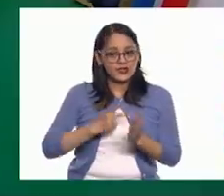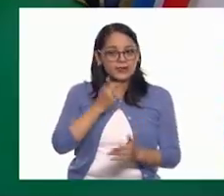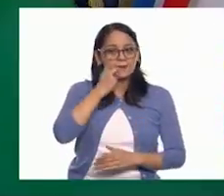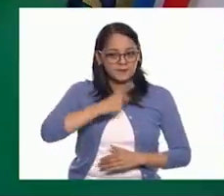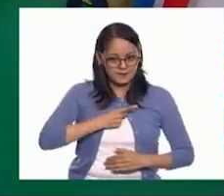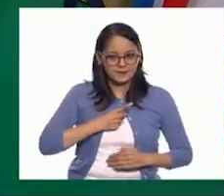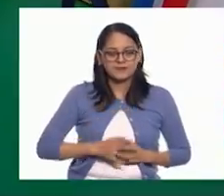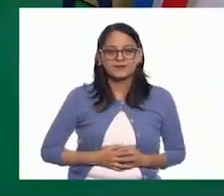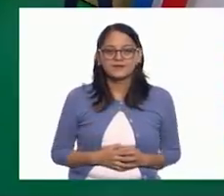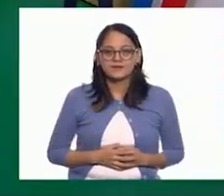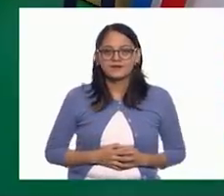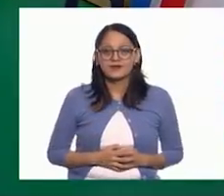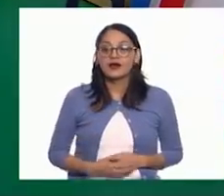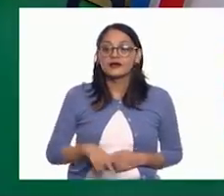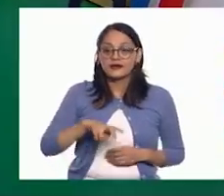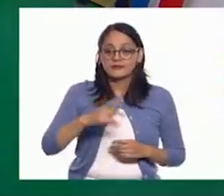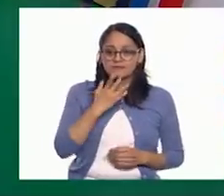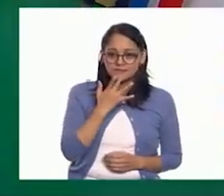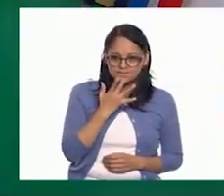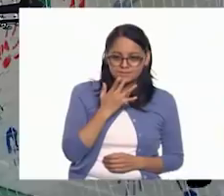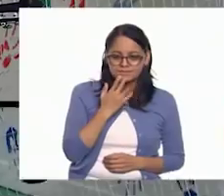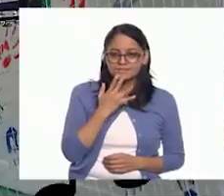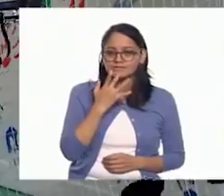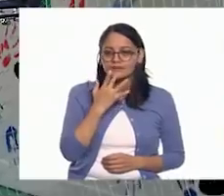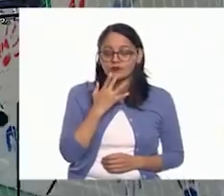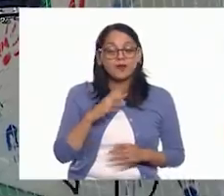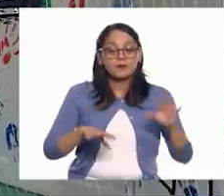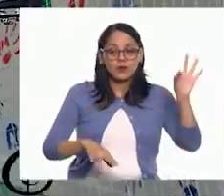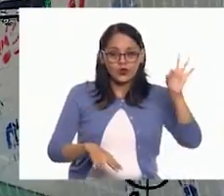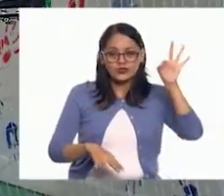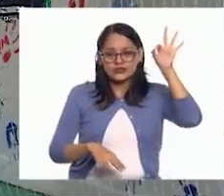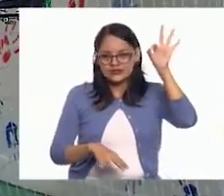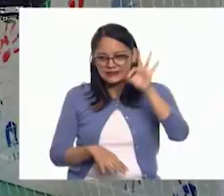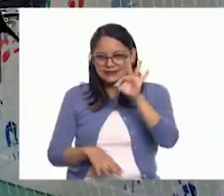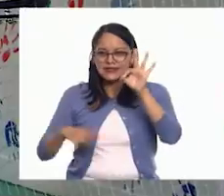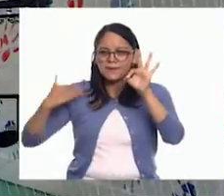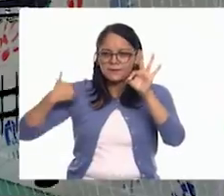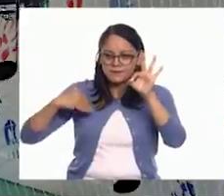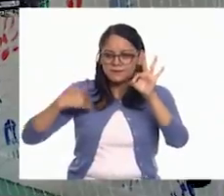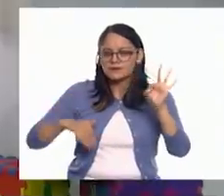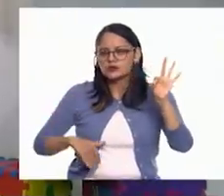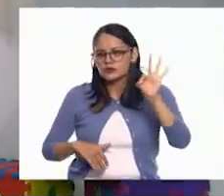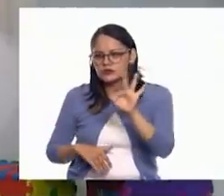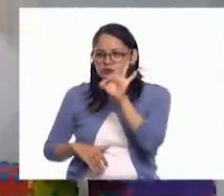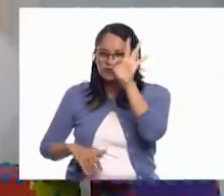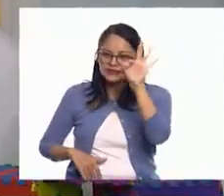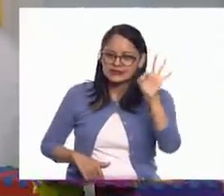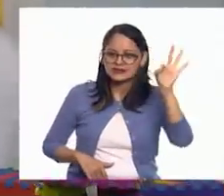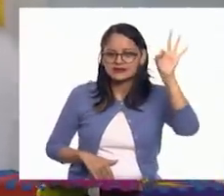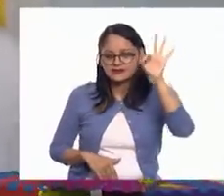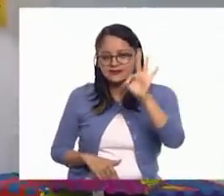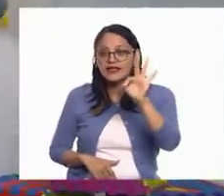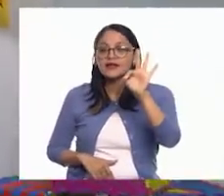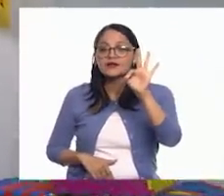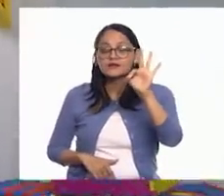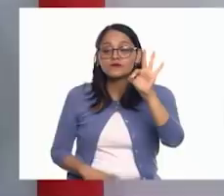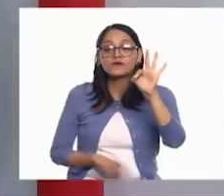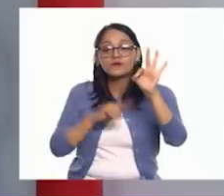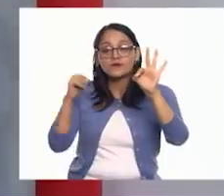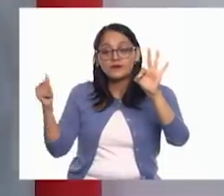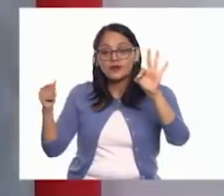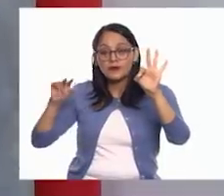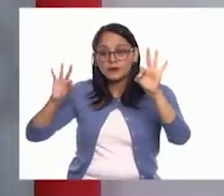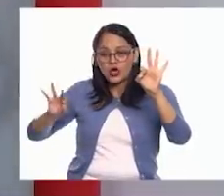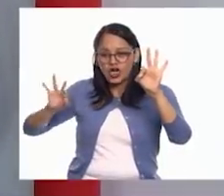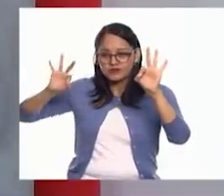conmigo, Cuando la rana, cuando el mosquito sale a pasear. Cuando el mosquito sale a pasear. Viene